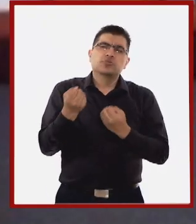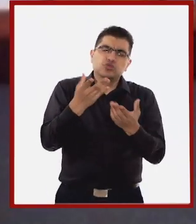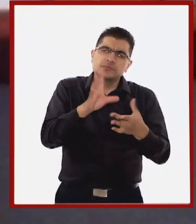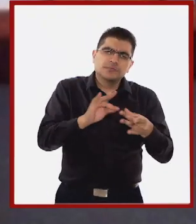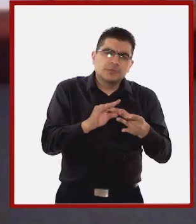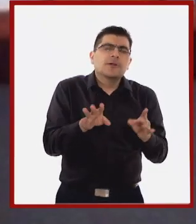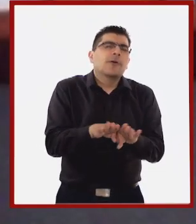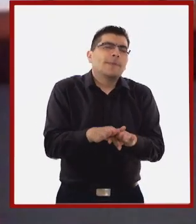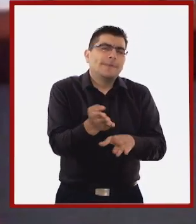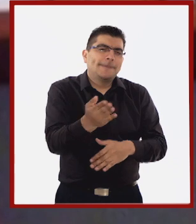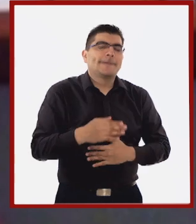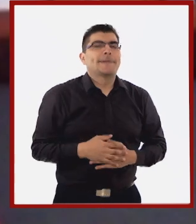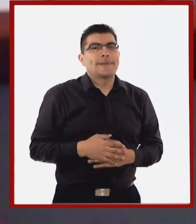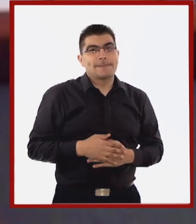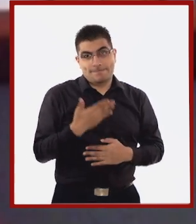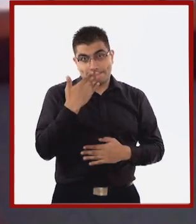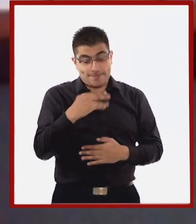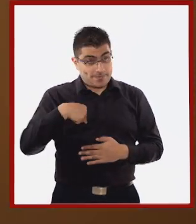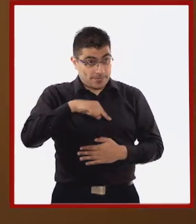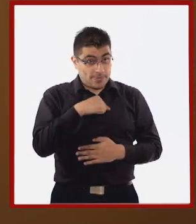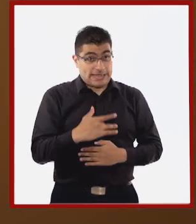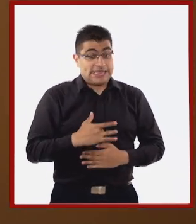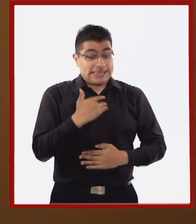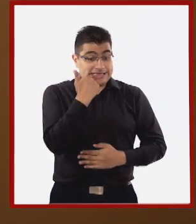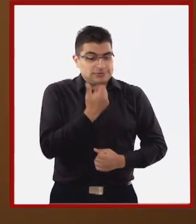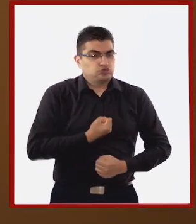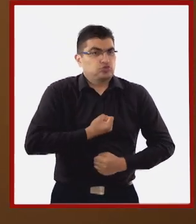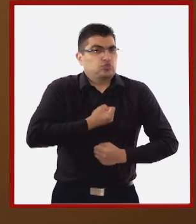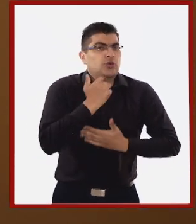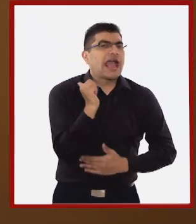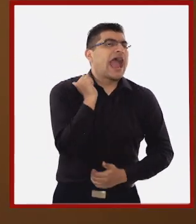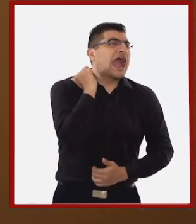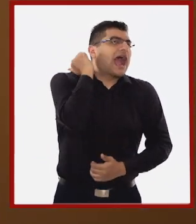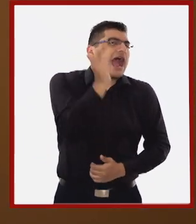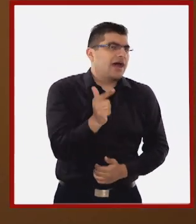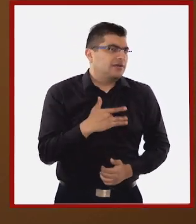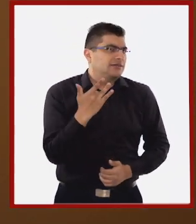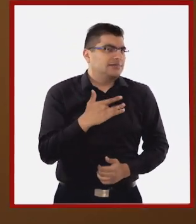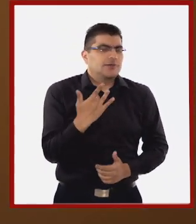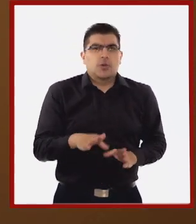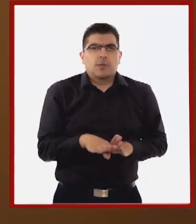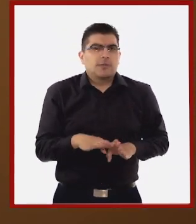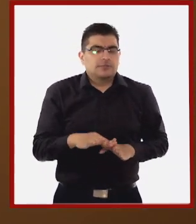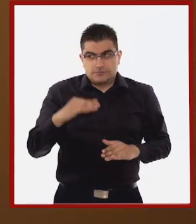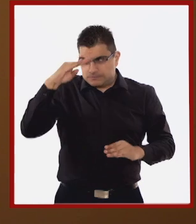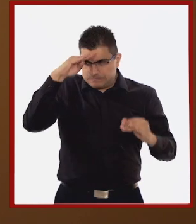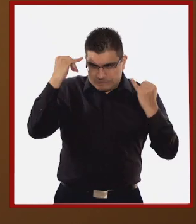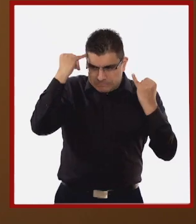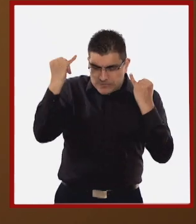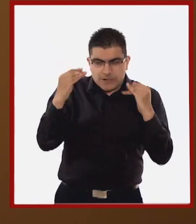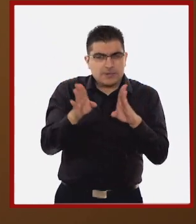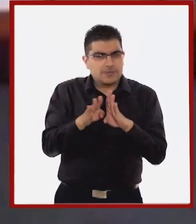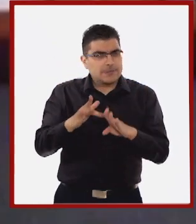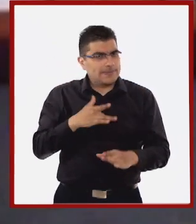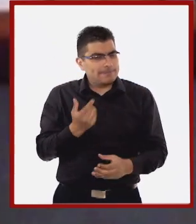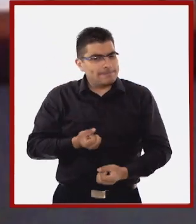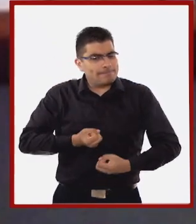nosotros queremos expresar algún tipo de sentimiento, algún tipo de pensamiento o idea o